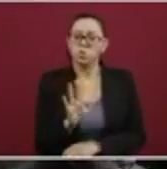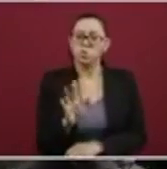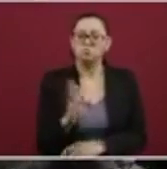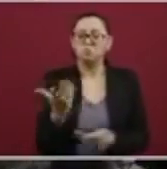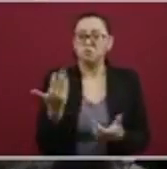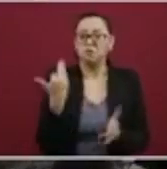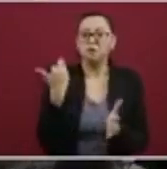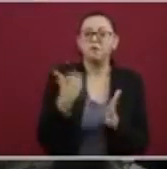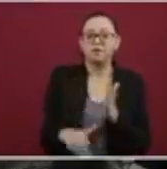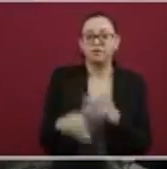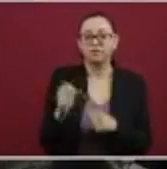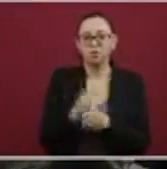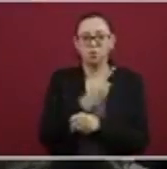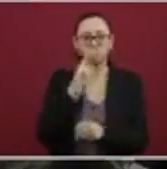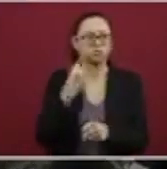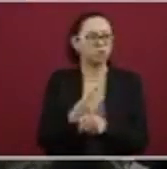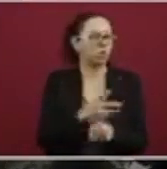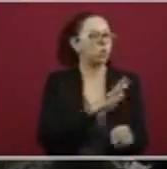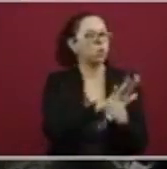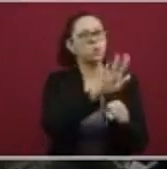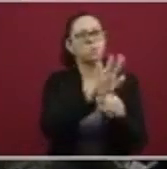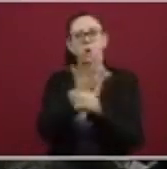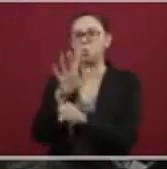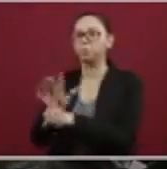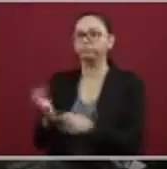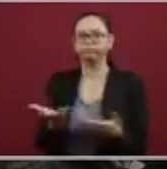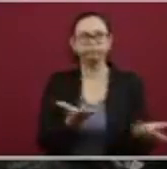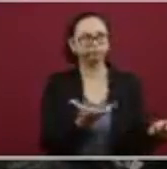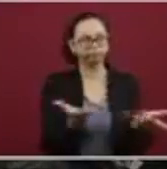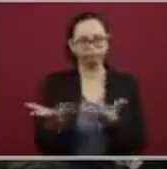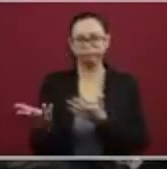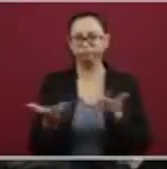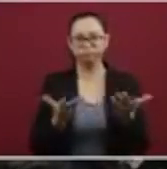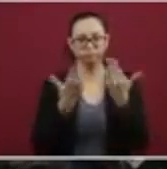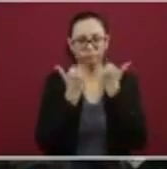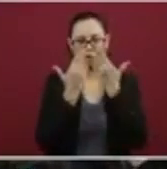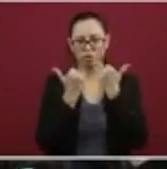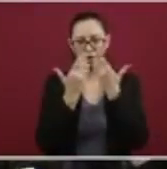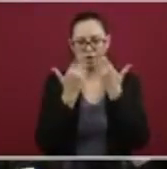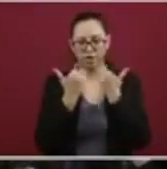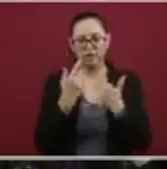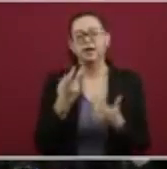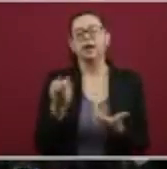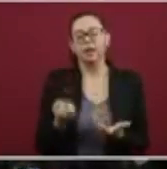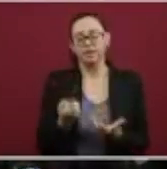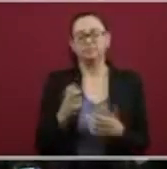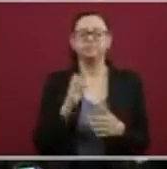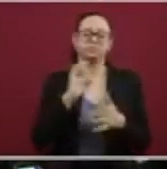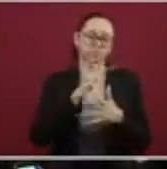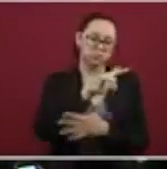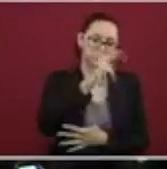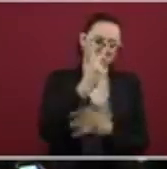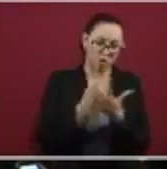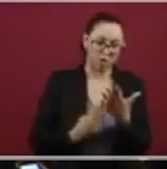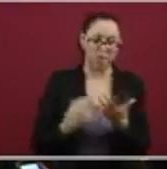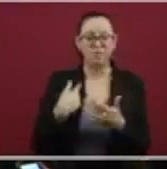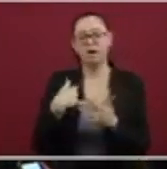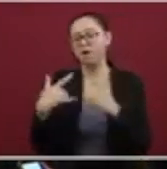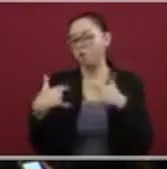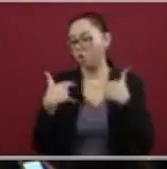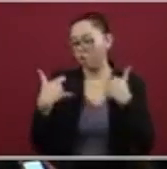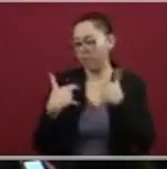oportunidades, no ha habido alternativas. Este programa vincula a estos jóvenes alrededor del país